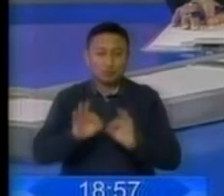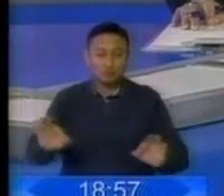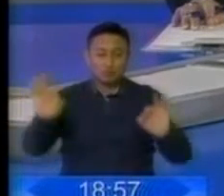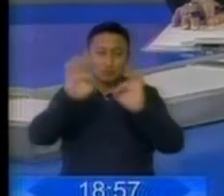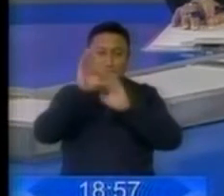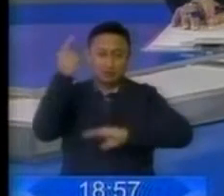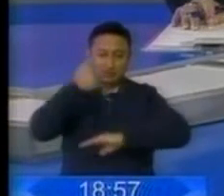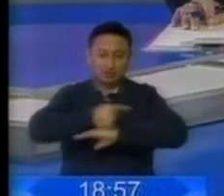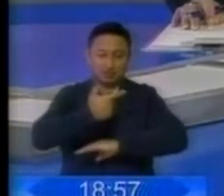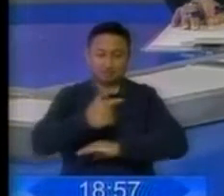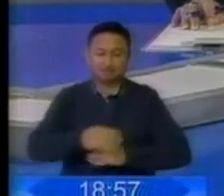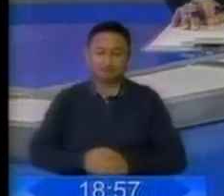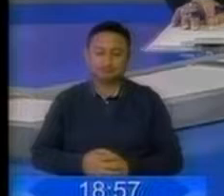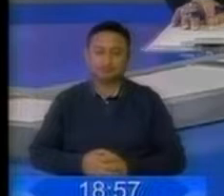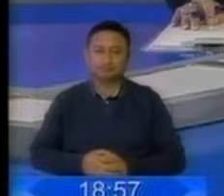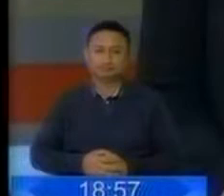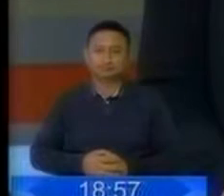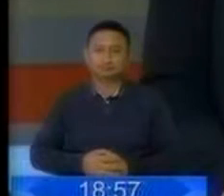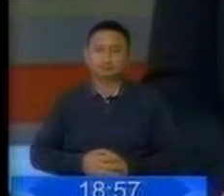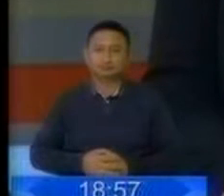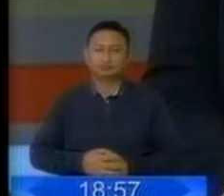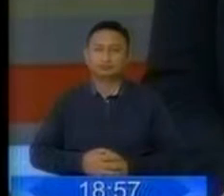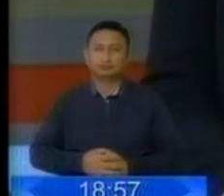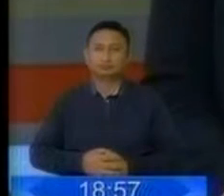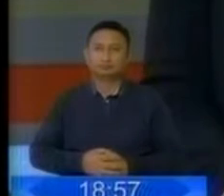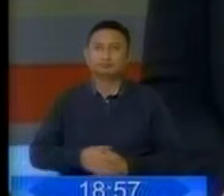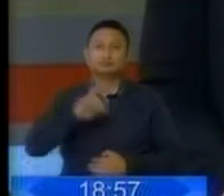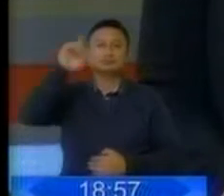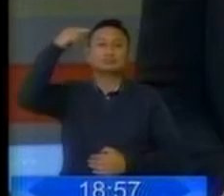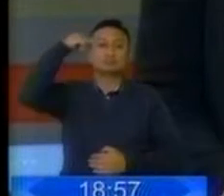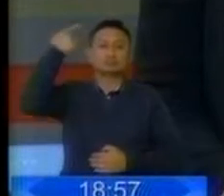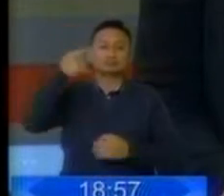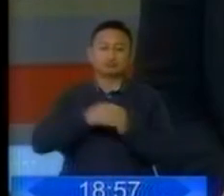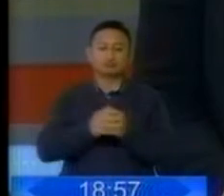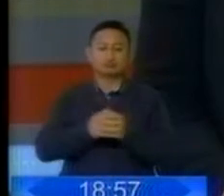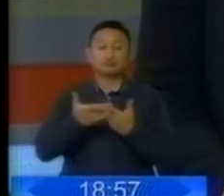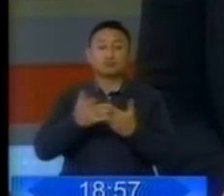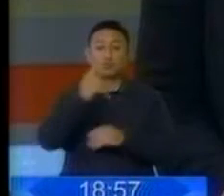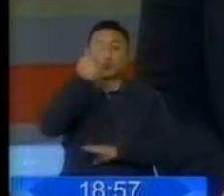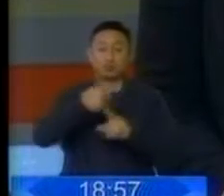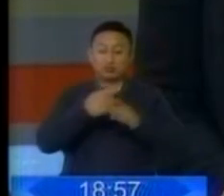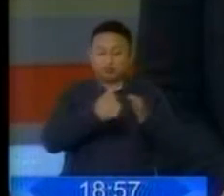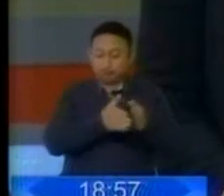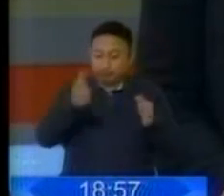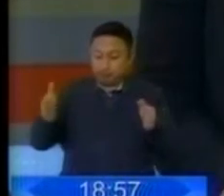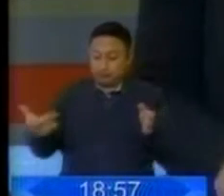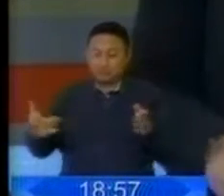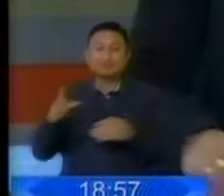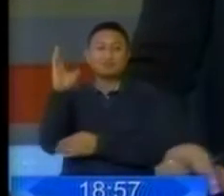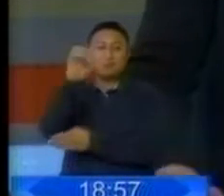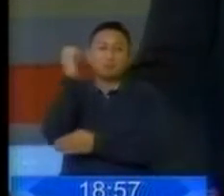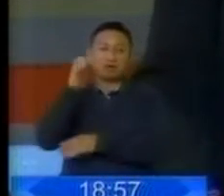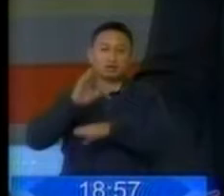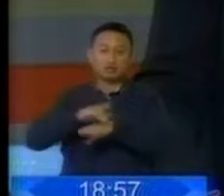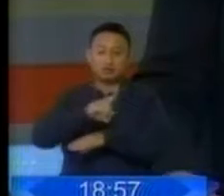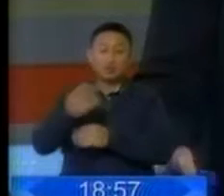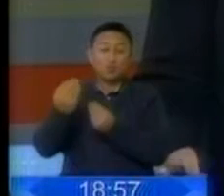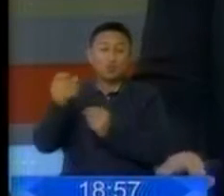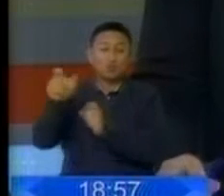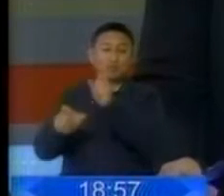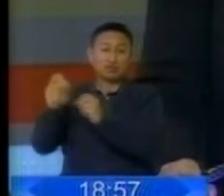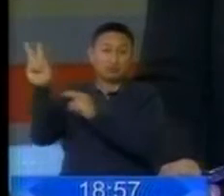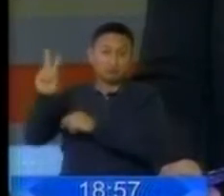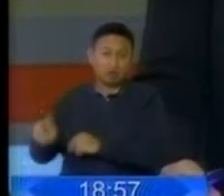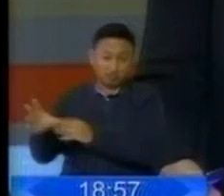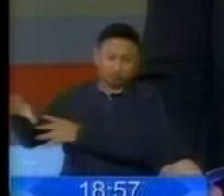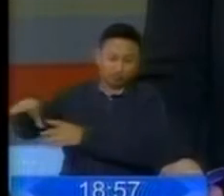esta jornada. Aquí iniciamos. El gobierno ampliará por un mes más el estado de emergencia por la crisis migratoria de los